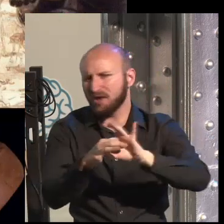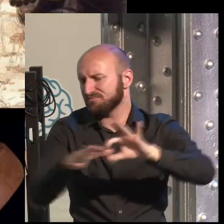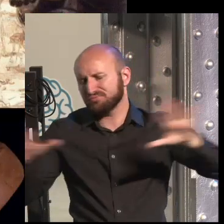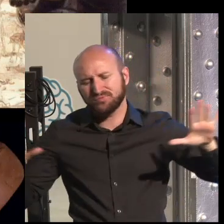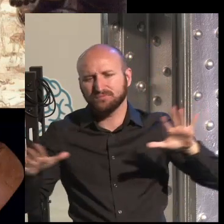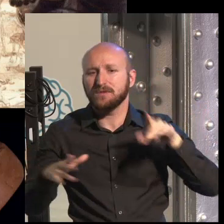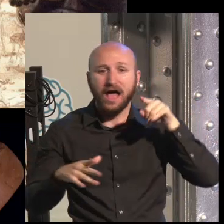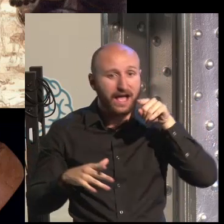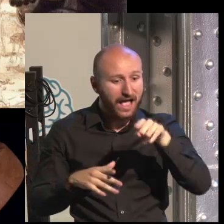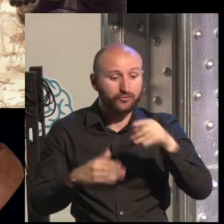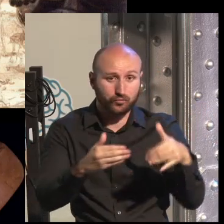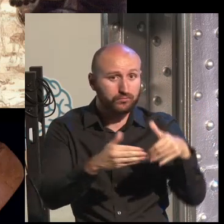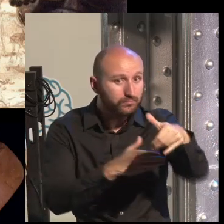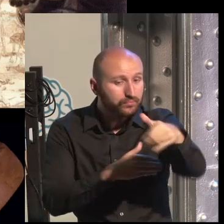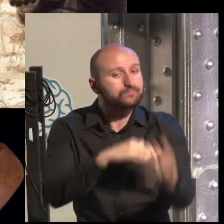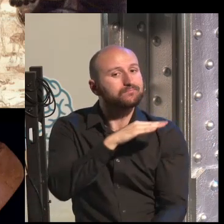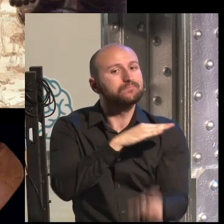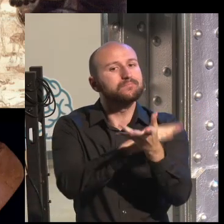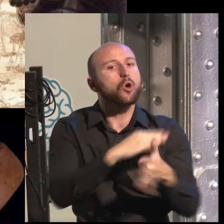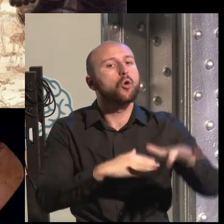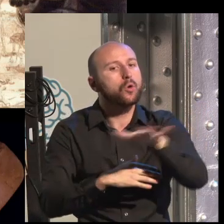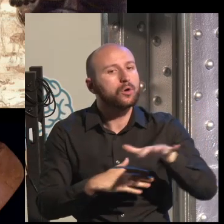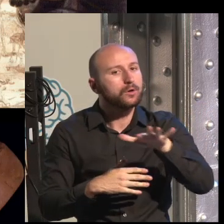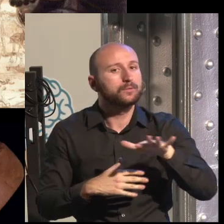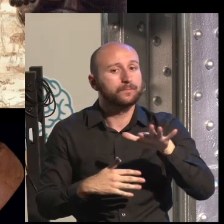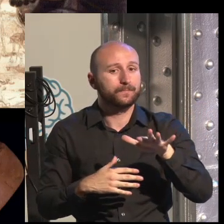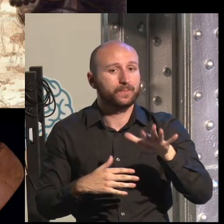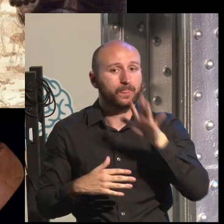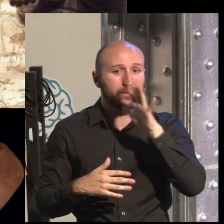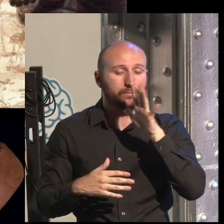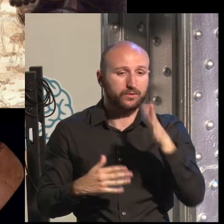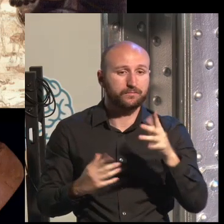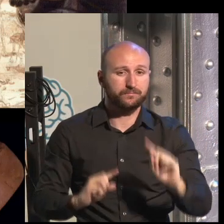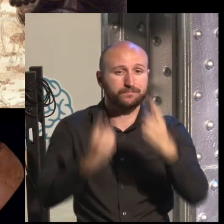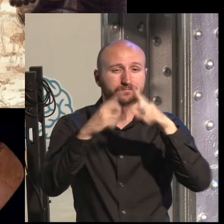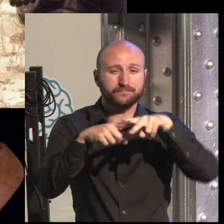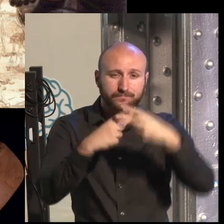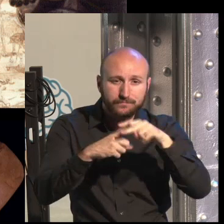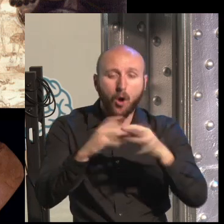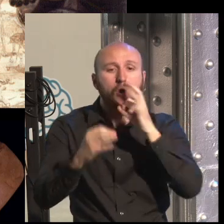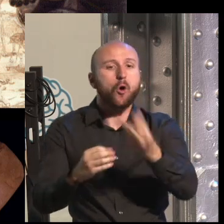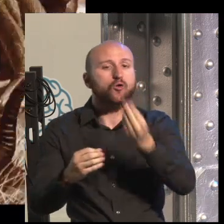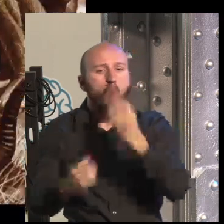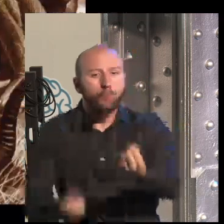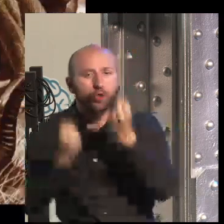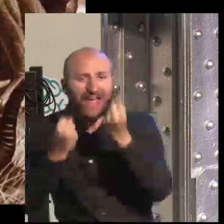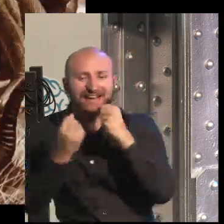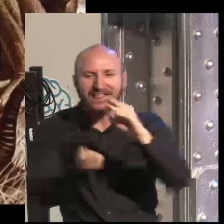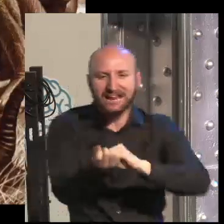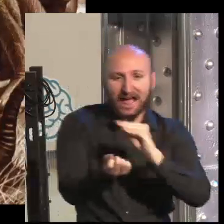cierto que más adelante aparecen las primeras herramientas y el consumo de proteínas y grasas de origen